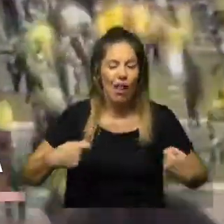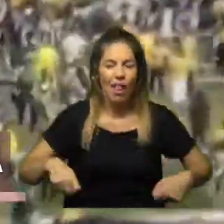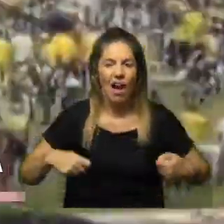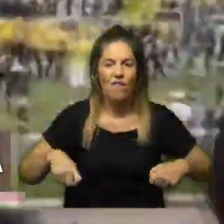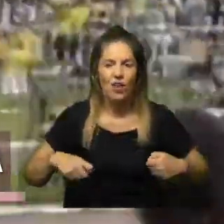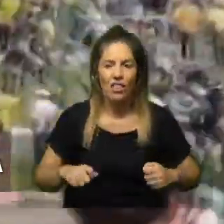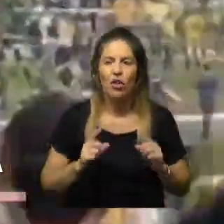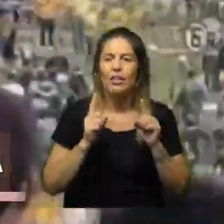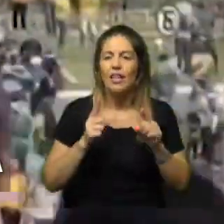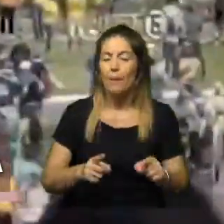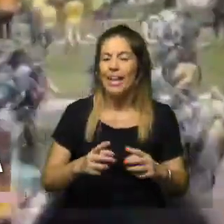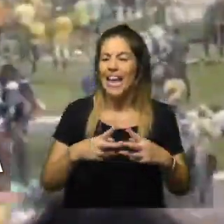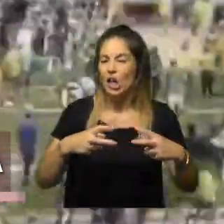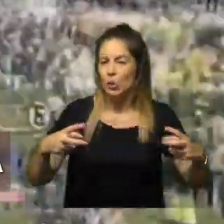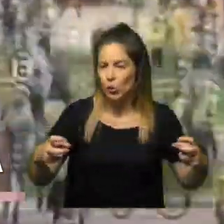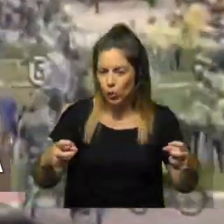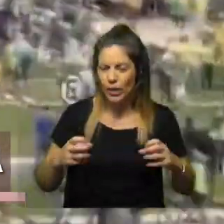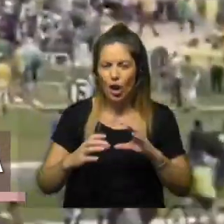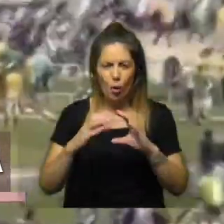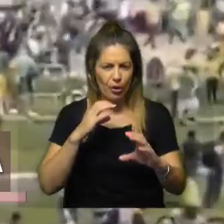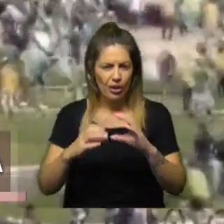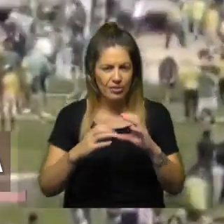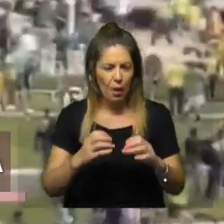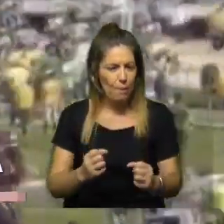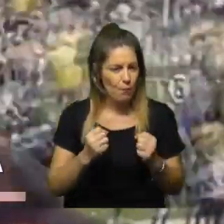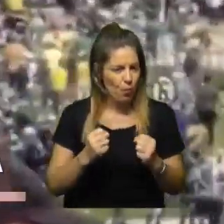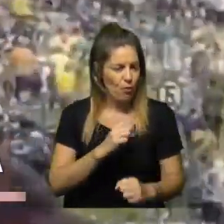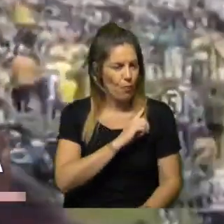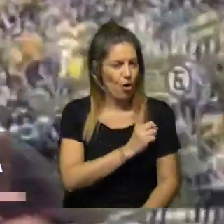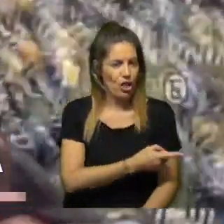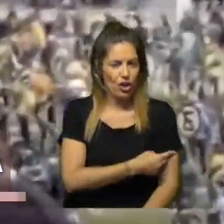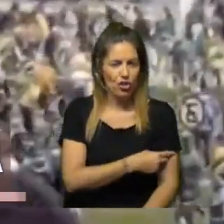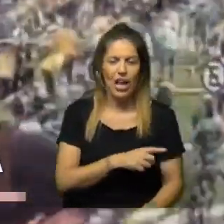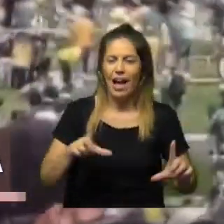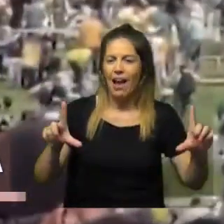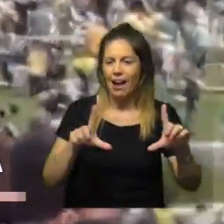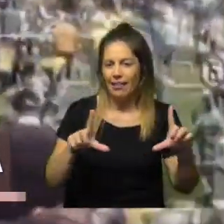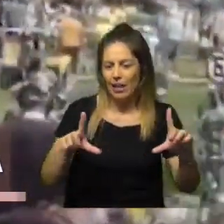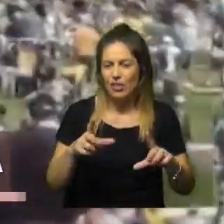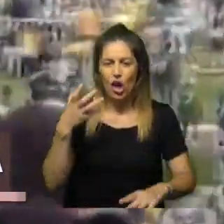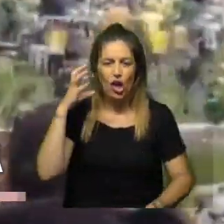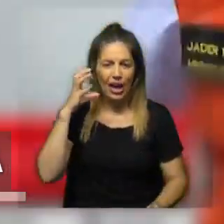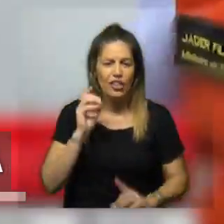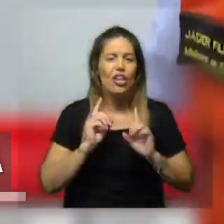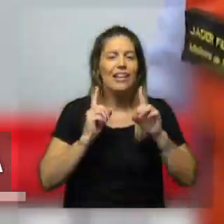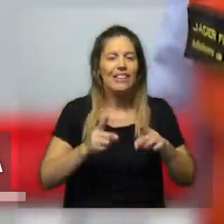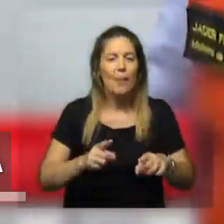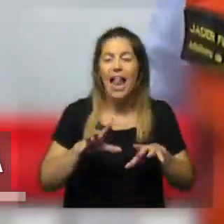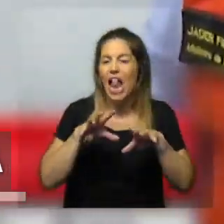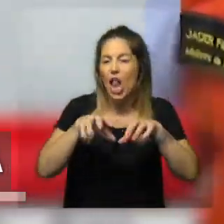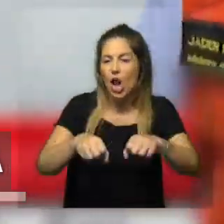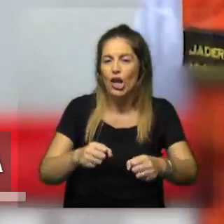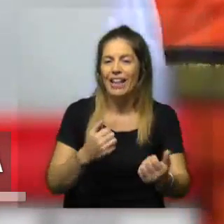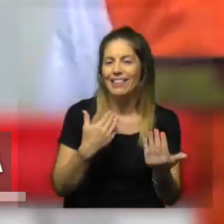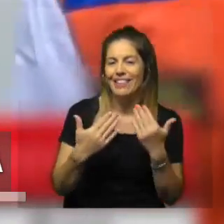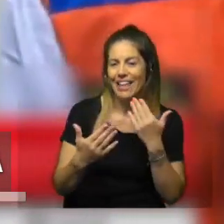y que tienen estructuras comunicacionales muy poderosas, radios, televisiones, y que a su vez logran dialogar